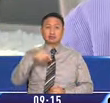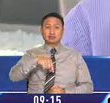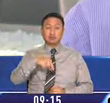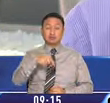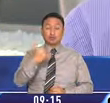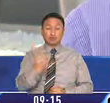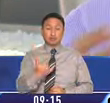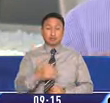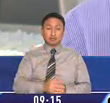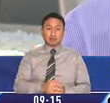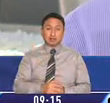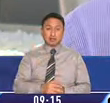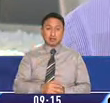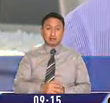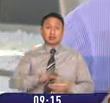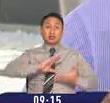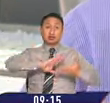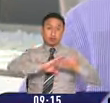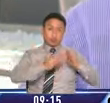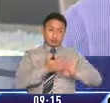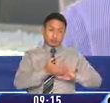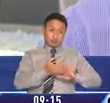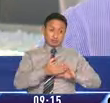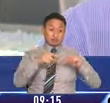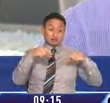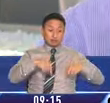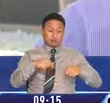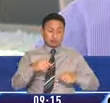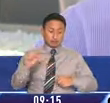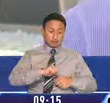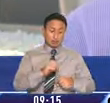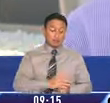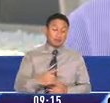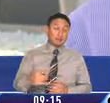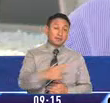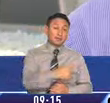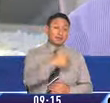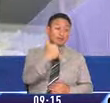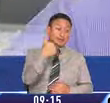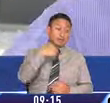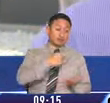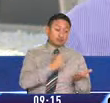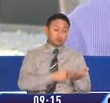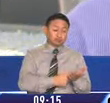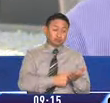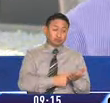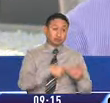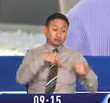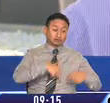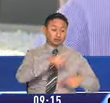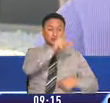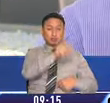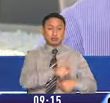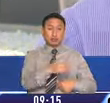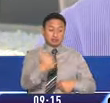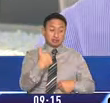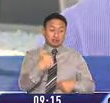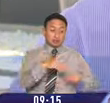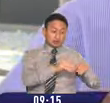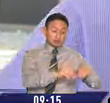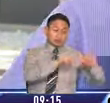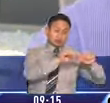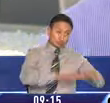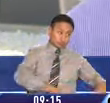pastel para que en las comunidades también se permita que ellas tengan camaroneras o que la gente que tiene